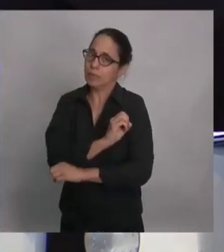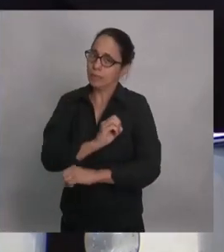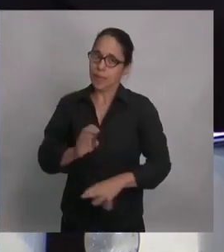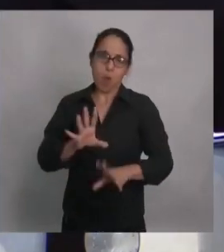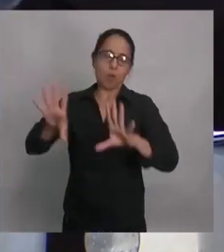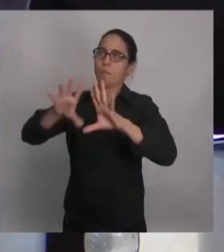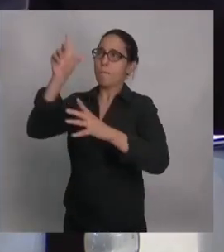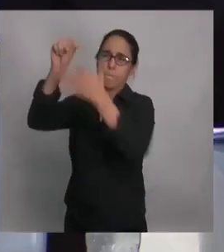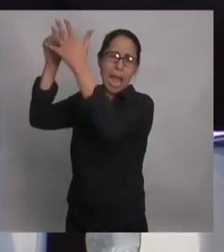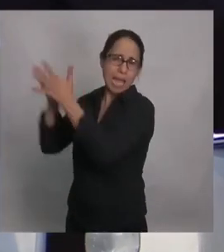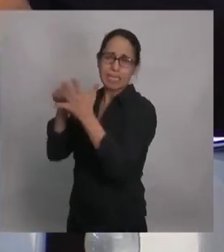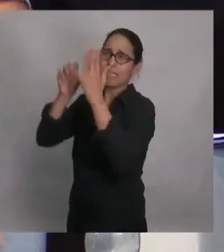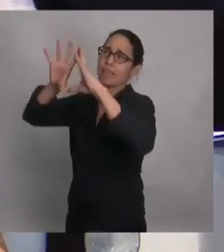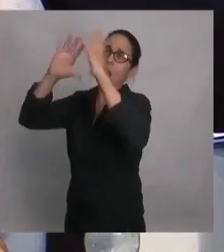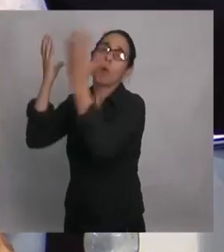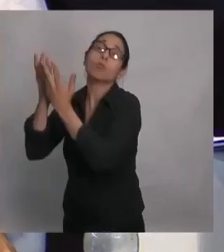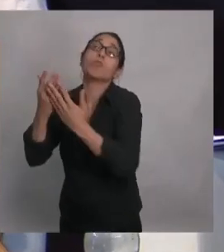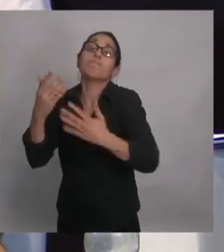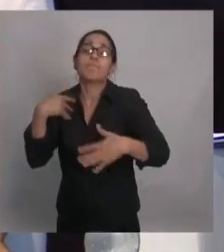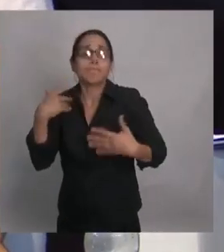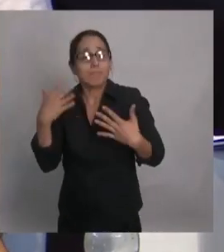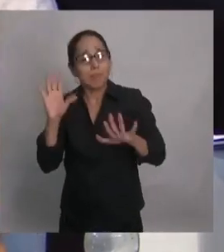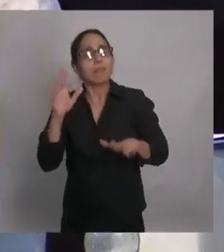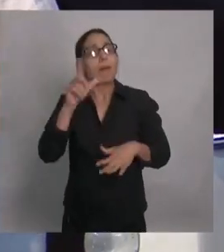tal vez en la Bolivia de Evo Morales,